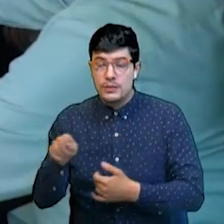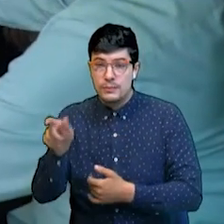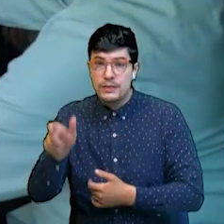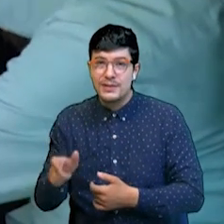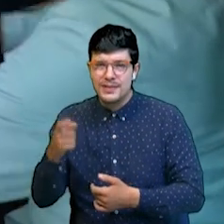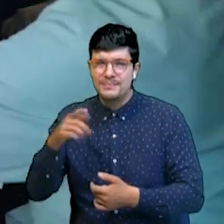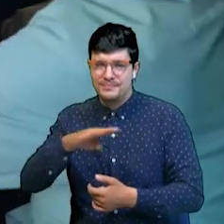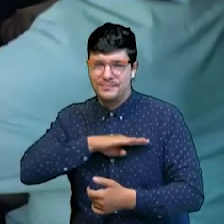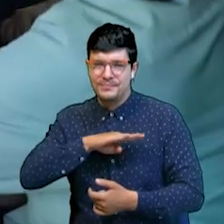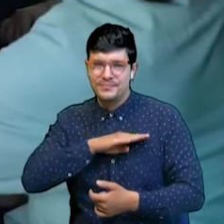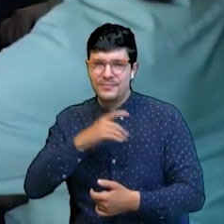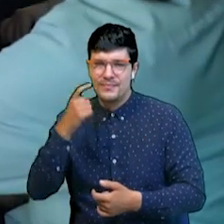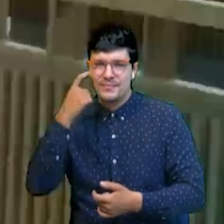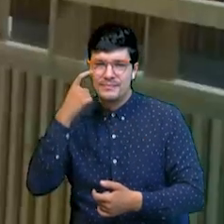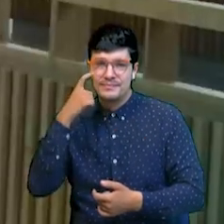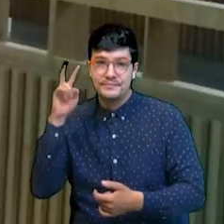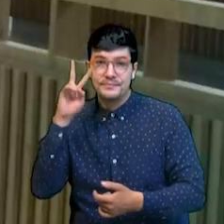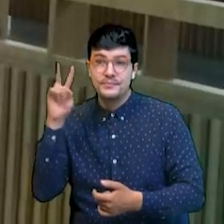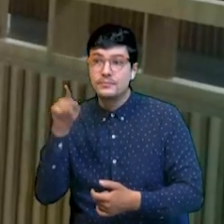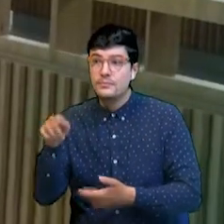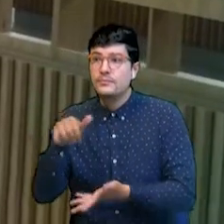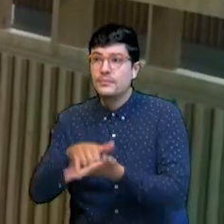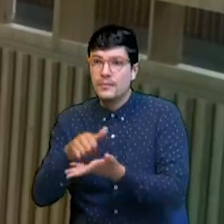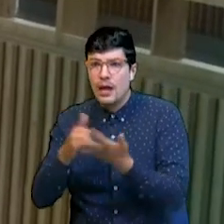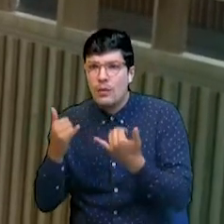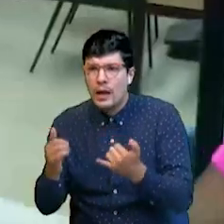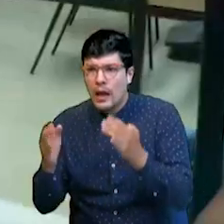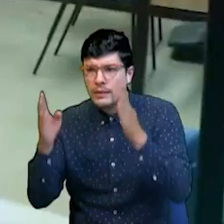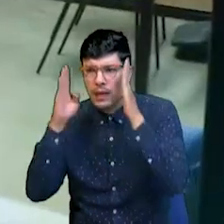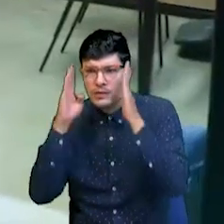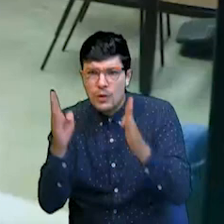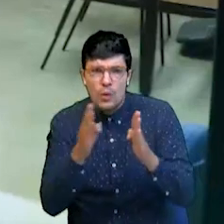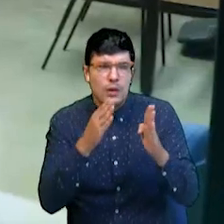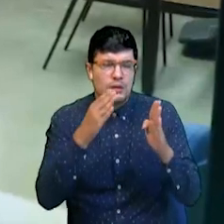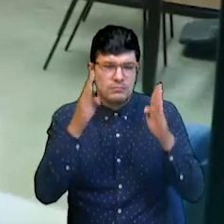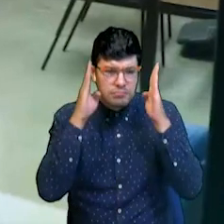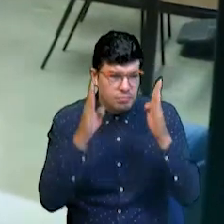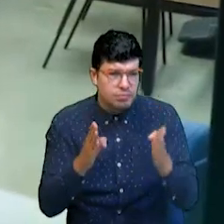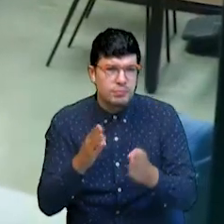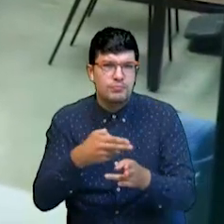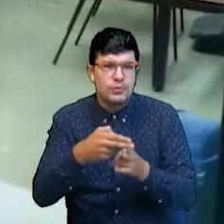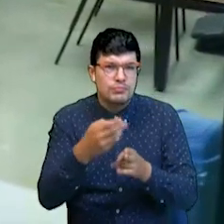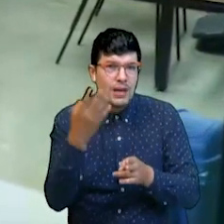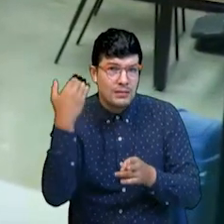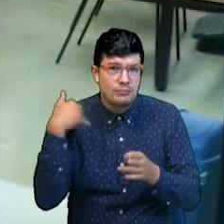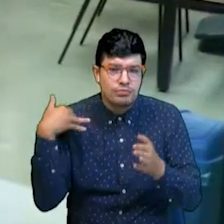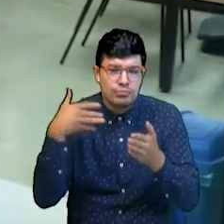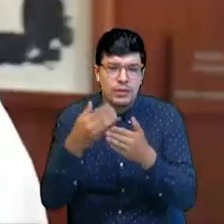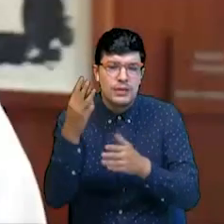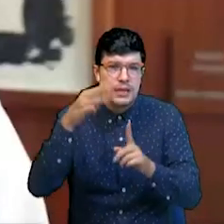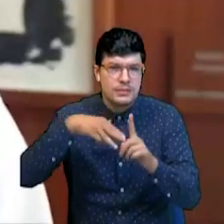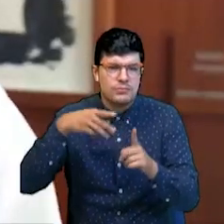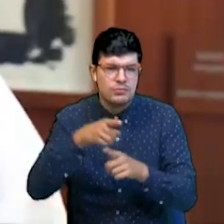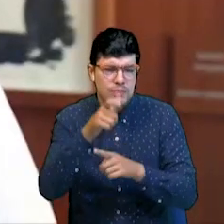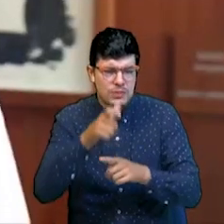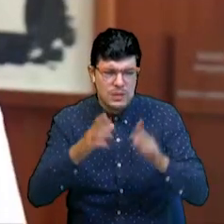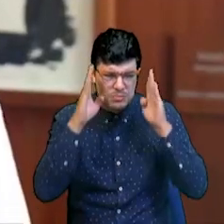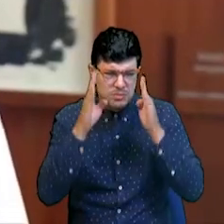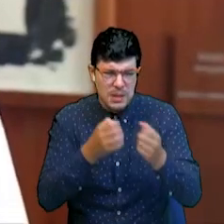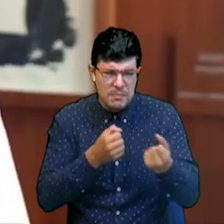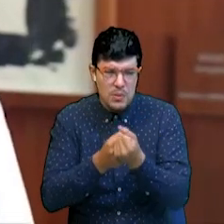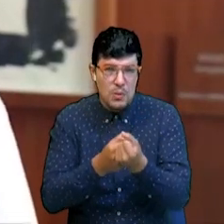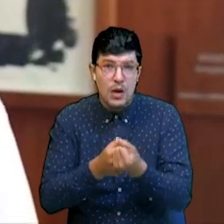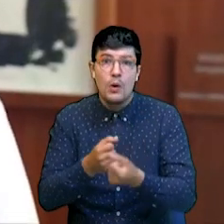actual administración se tuvo en cuenta todas las necesidades de la ciudadanía. Estas son apuestas